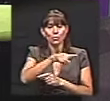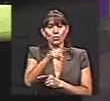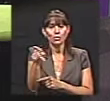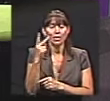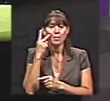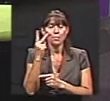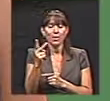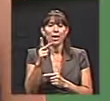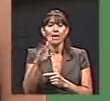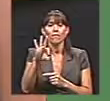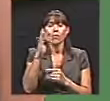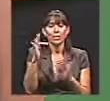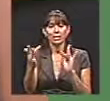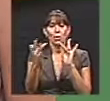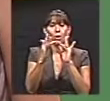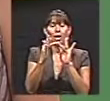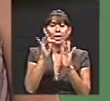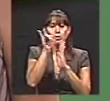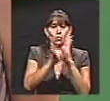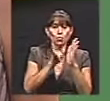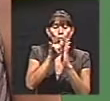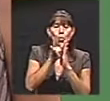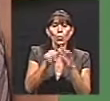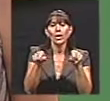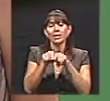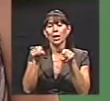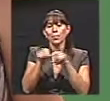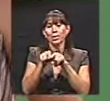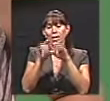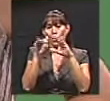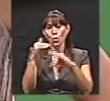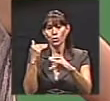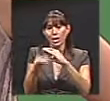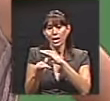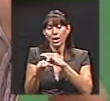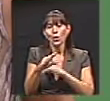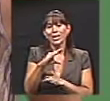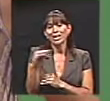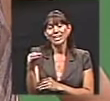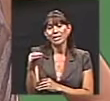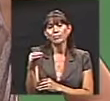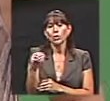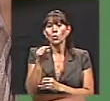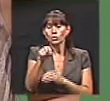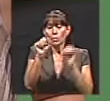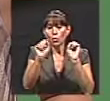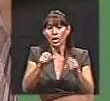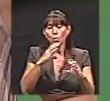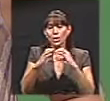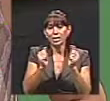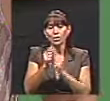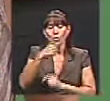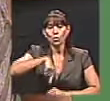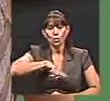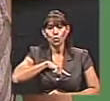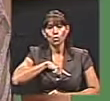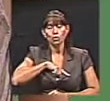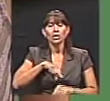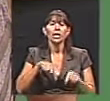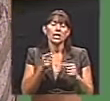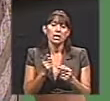en YouTube, también en nuestro correo electrónico, y así usted podría comunicarse con nosotros y